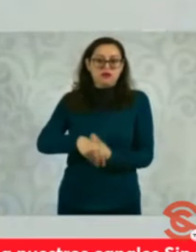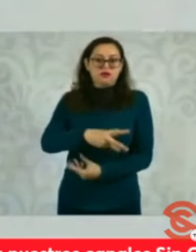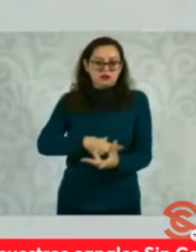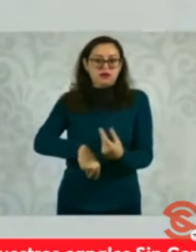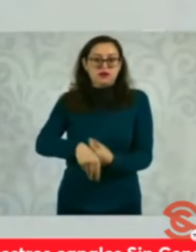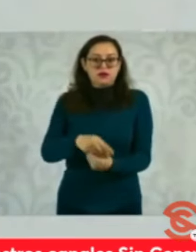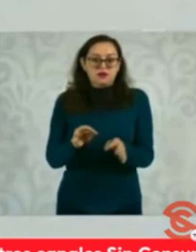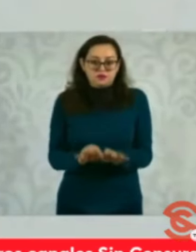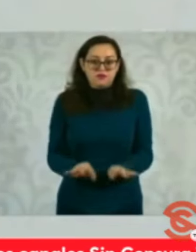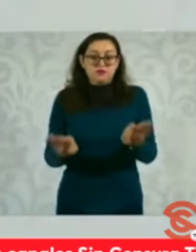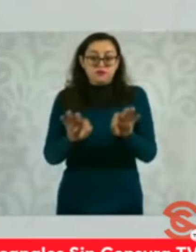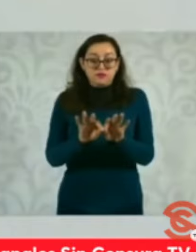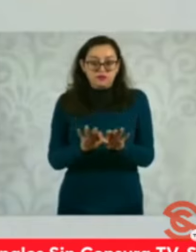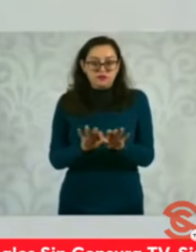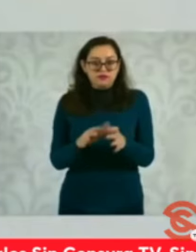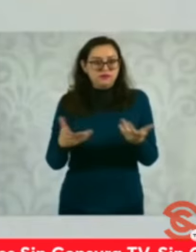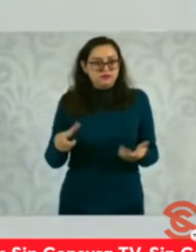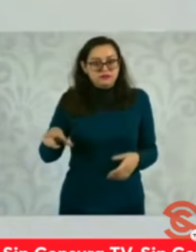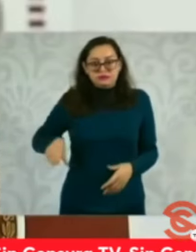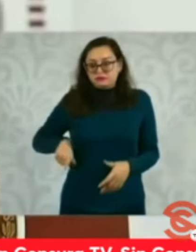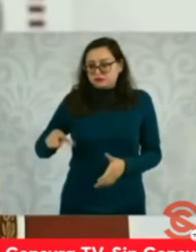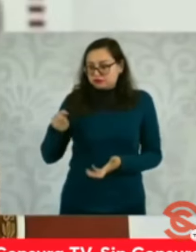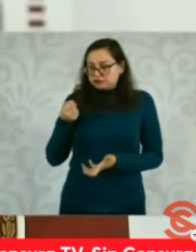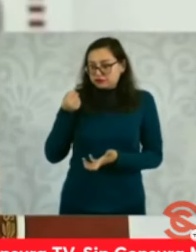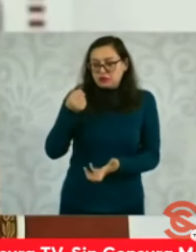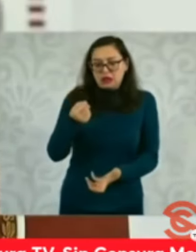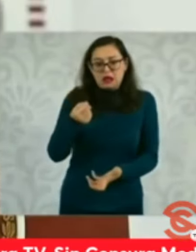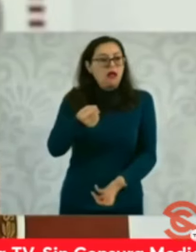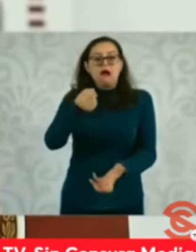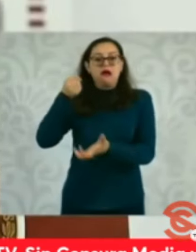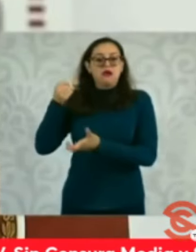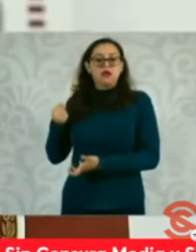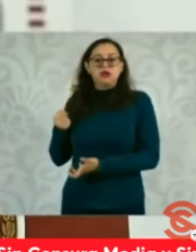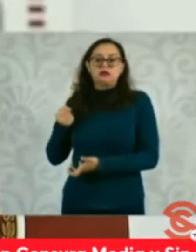cero inversión pública, pues, no sería correcto.